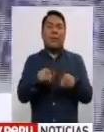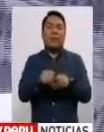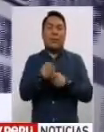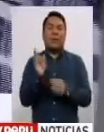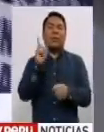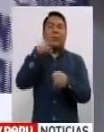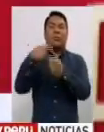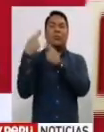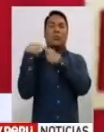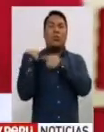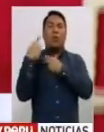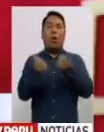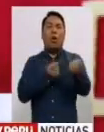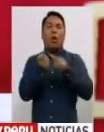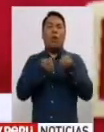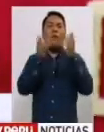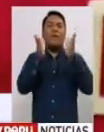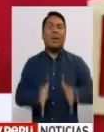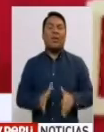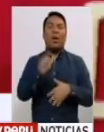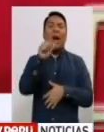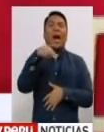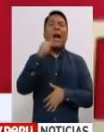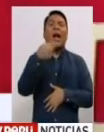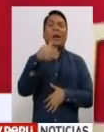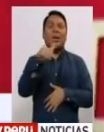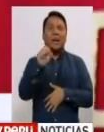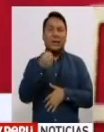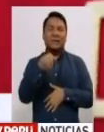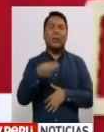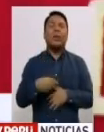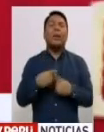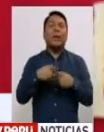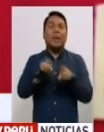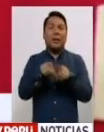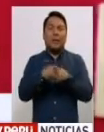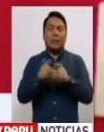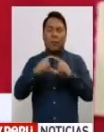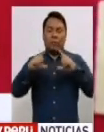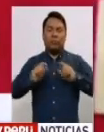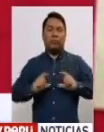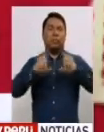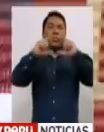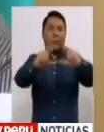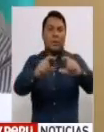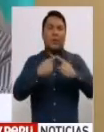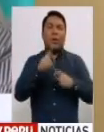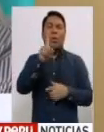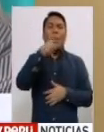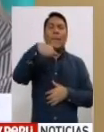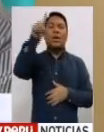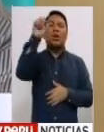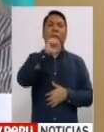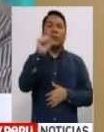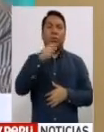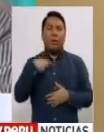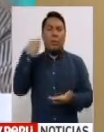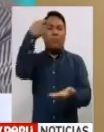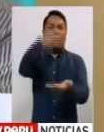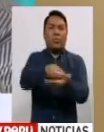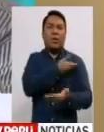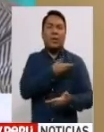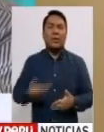de gobernador de Ancash, el Jurado Nacional de Elecciones suspendió la entrega de su credencial por adeudar 1 millón de soles al Estado,